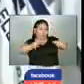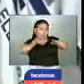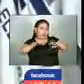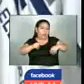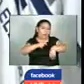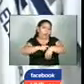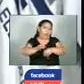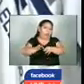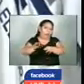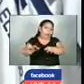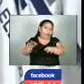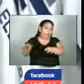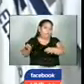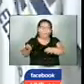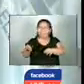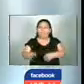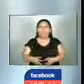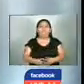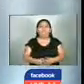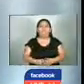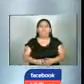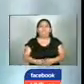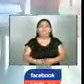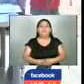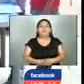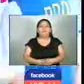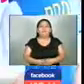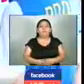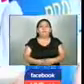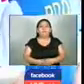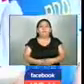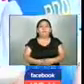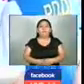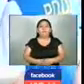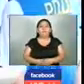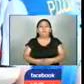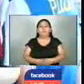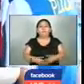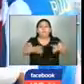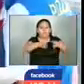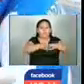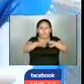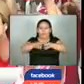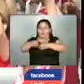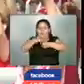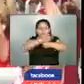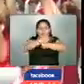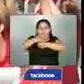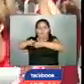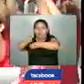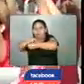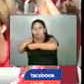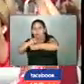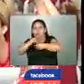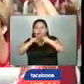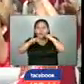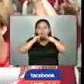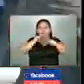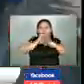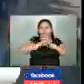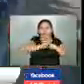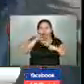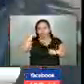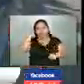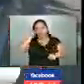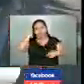generar más retraso en el proceso. Música Dirigentes de diversos partidos políticos han reaccionado